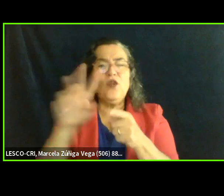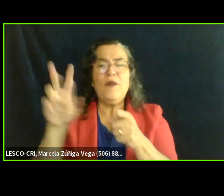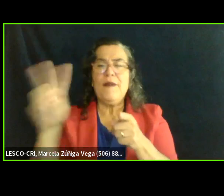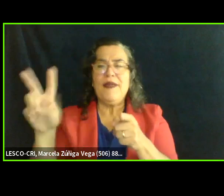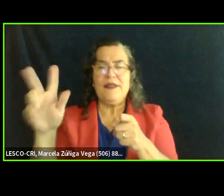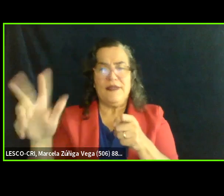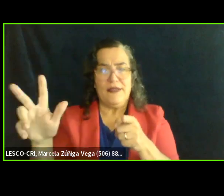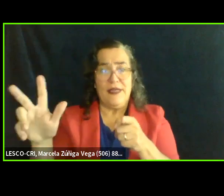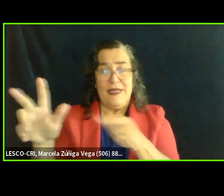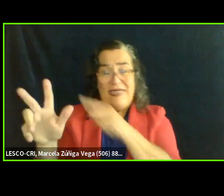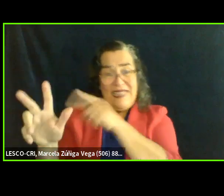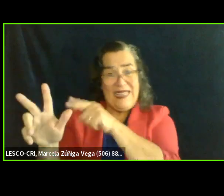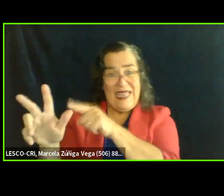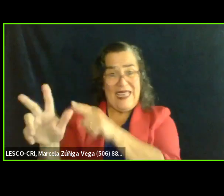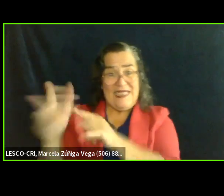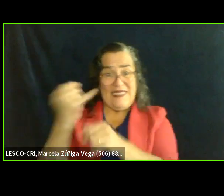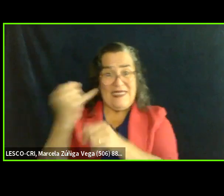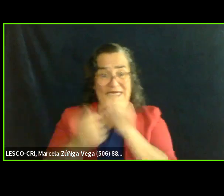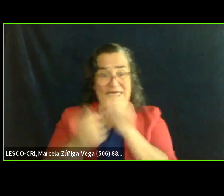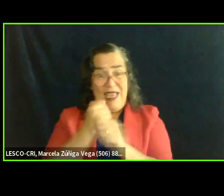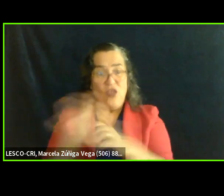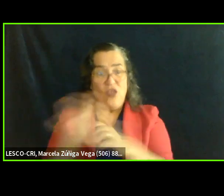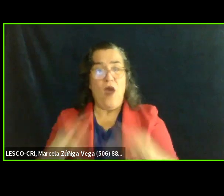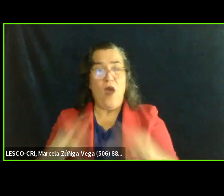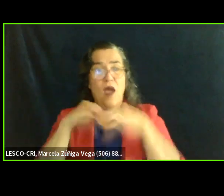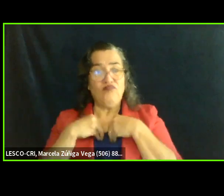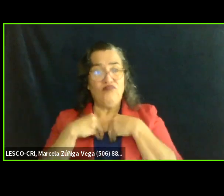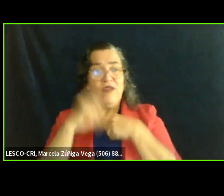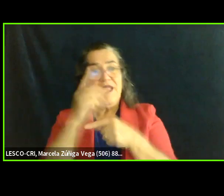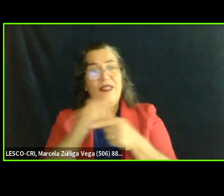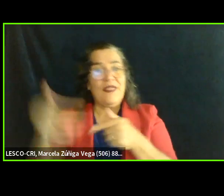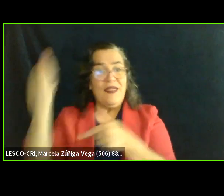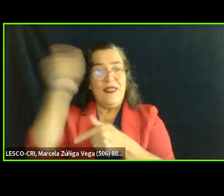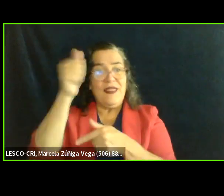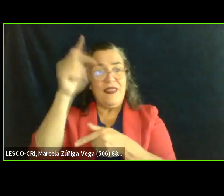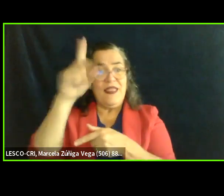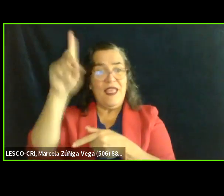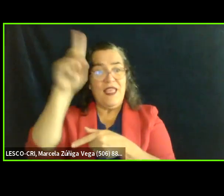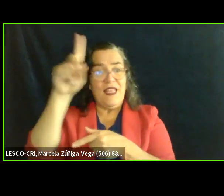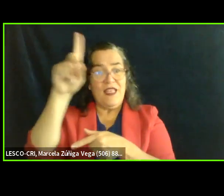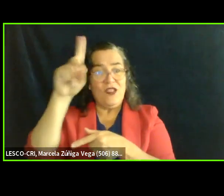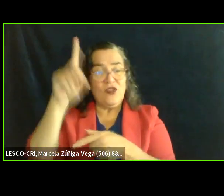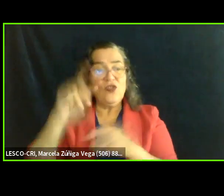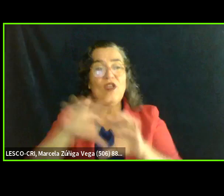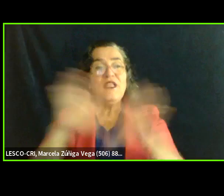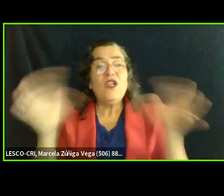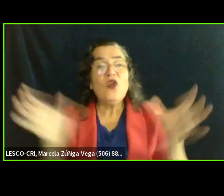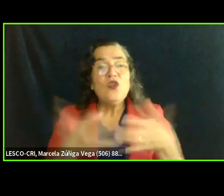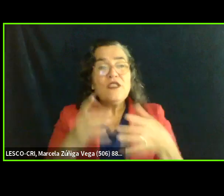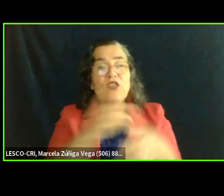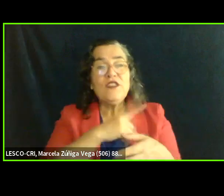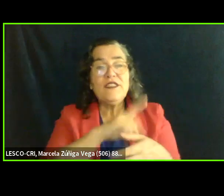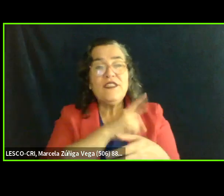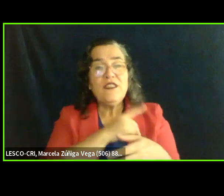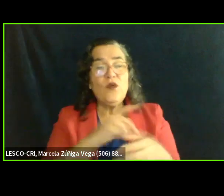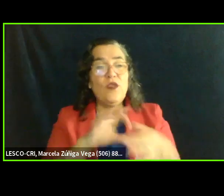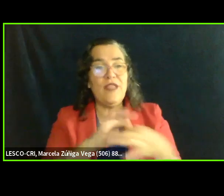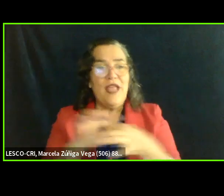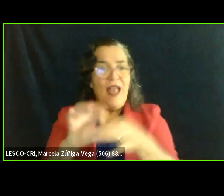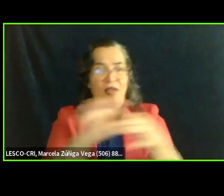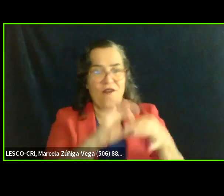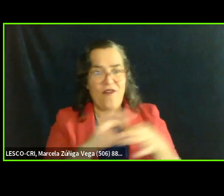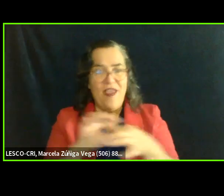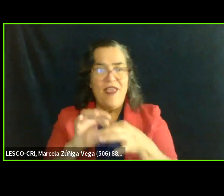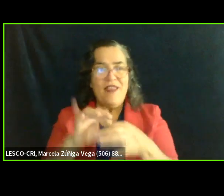el cargo de directora del Consejo Directivo de la Red Internacional de Agencias de Aseguramiento de la Calidad de la Educación Superior,